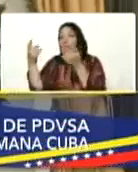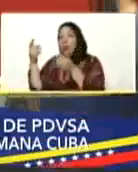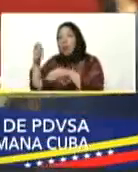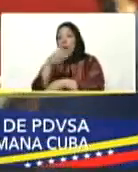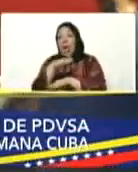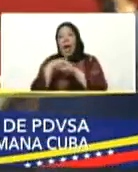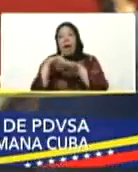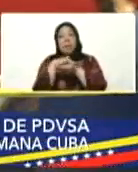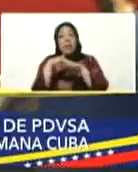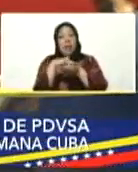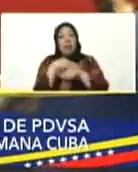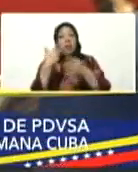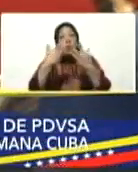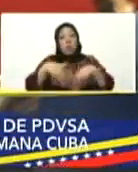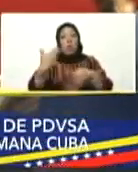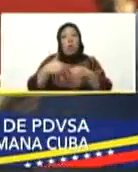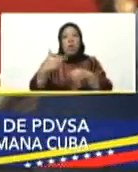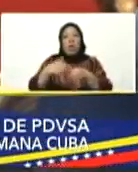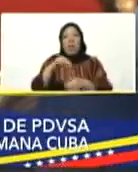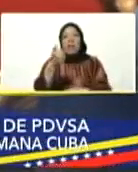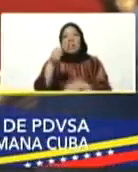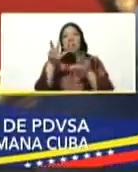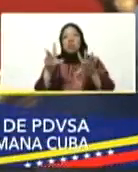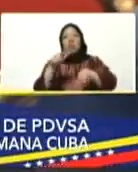Nos tardamos 18 horas en salir,